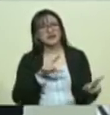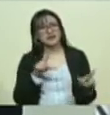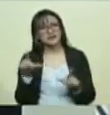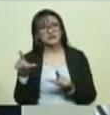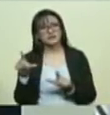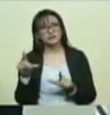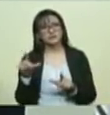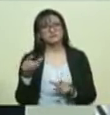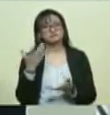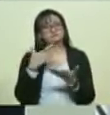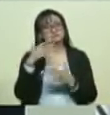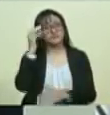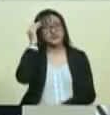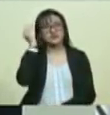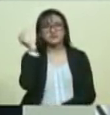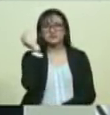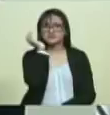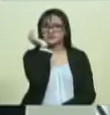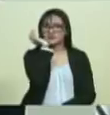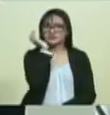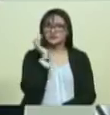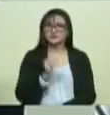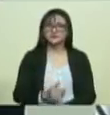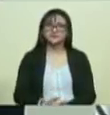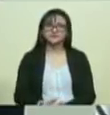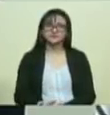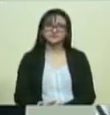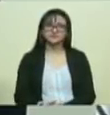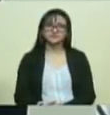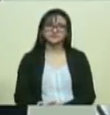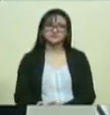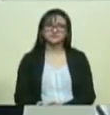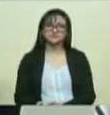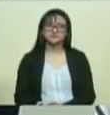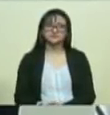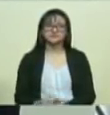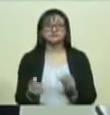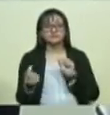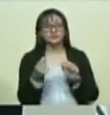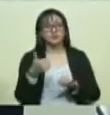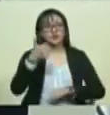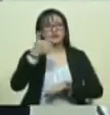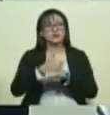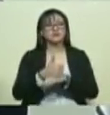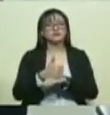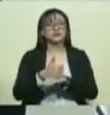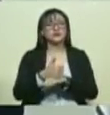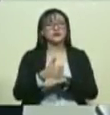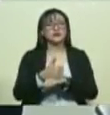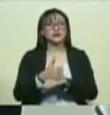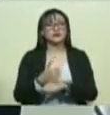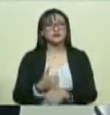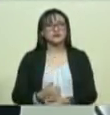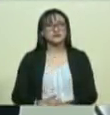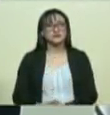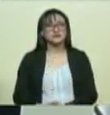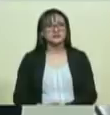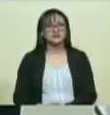con Tibisay Lucena. También hemos estado con el rector Luis Emilio Rondón,